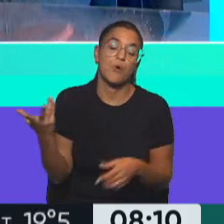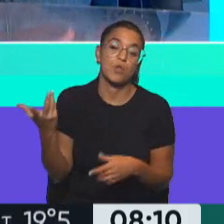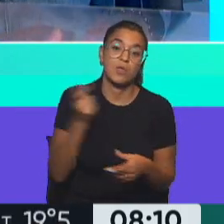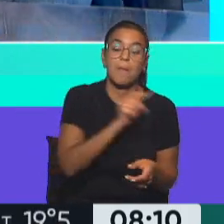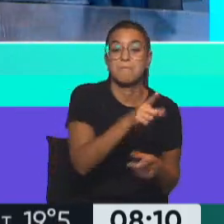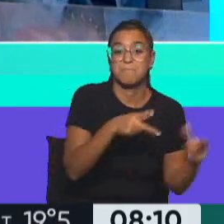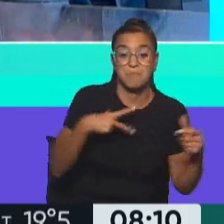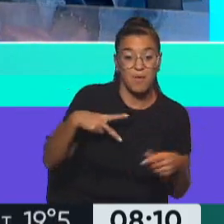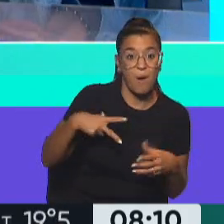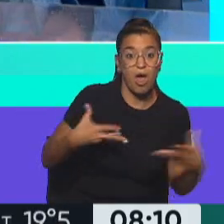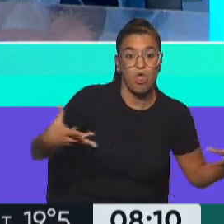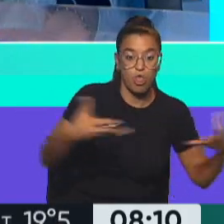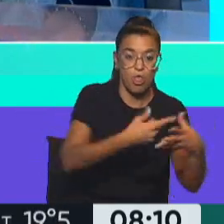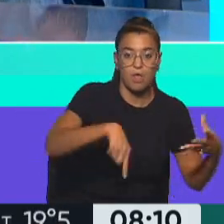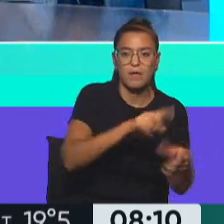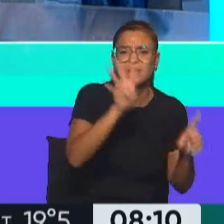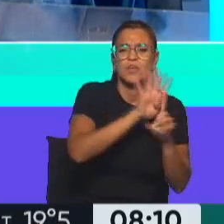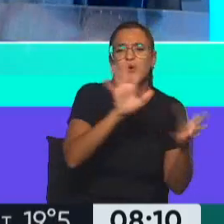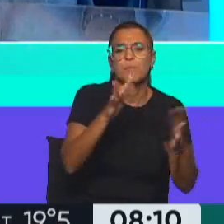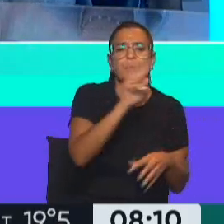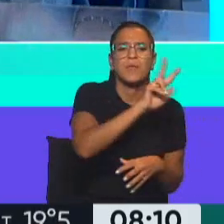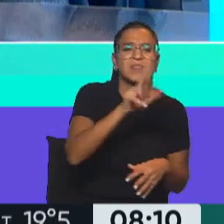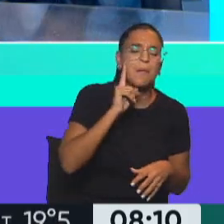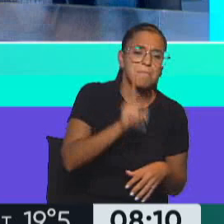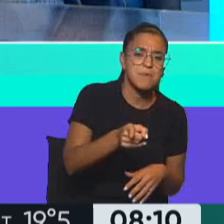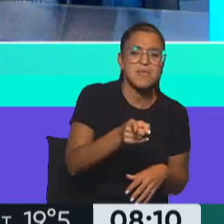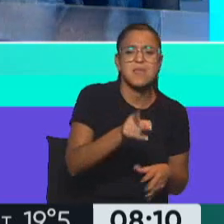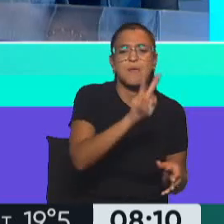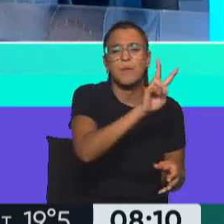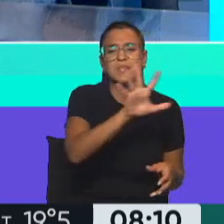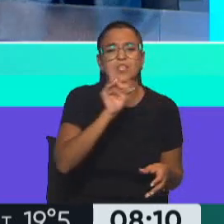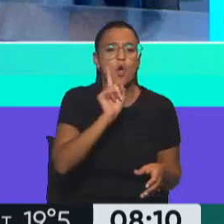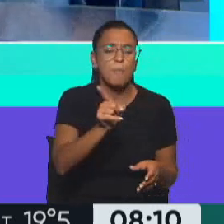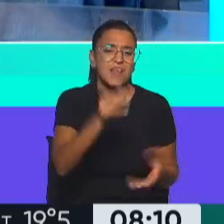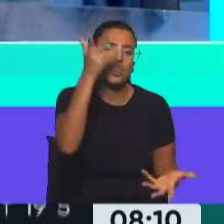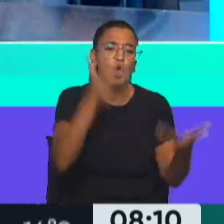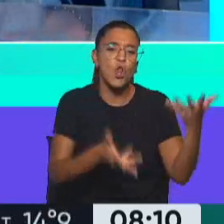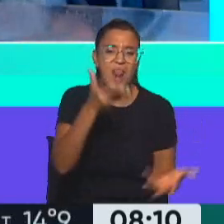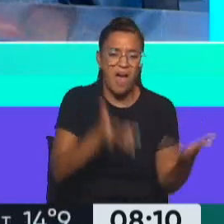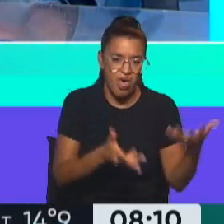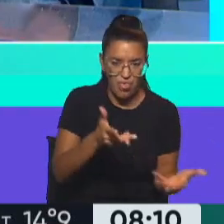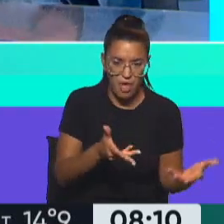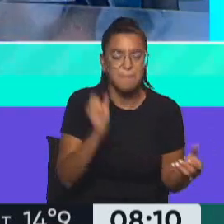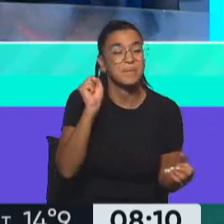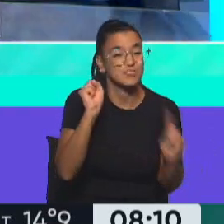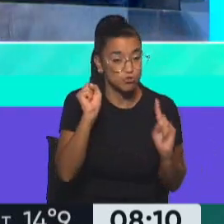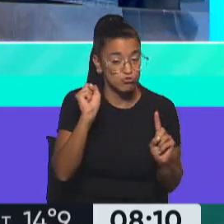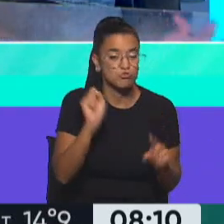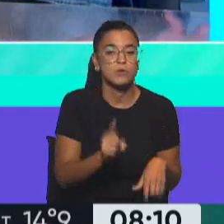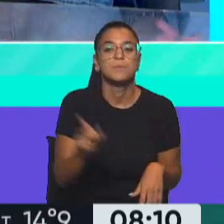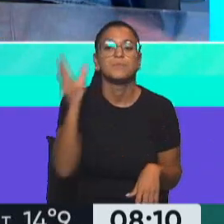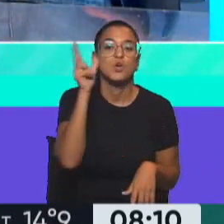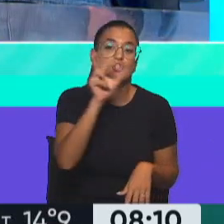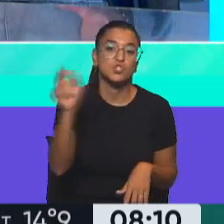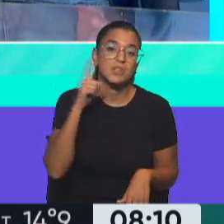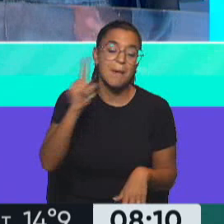entre privados, estaba con el trigo en un valor entre 23.000 o 25.000 pesos la tonelada, ¿no? Para pasarlo a pesos. Entonces eran